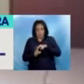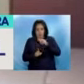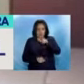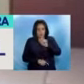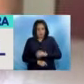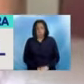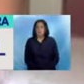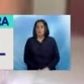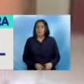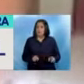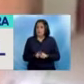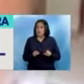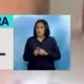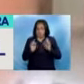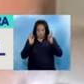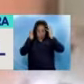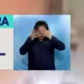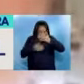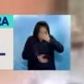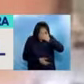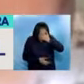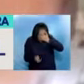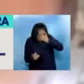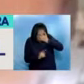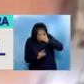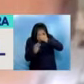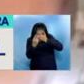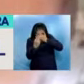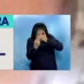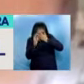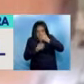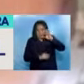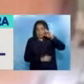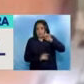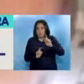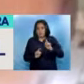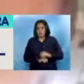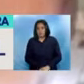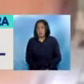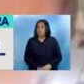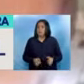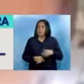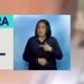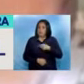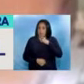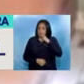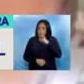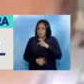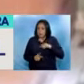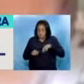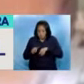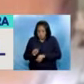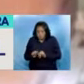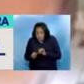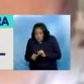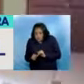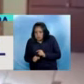identificado. Incluso se cubre el rostro con la mano para no ser captado por las cámaras de seguridad, mientras la mujer sigue en el